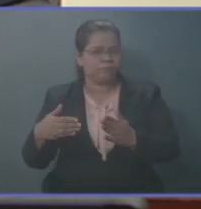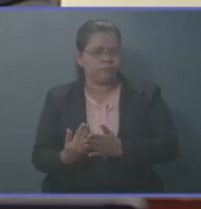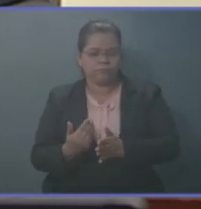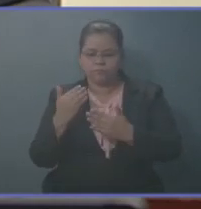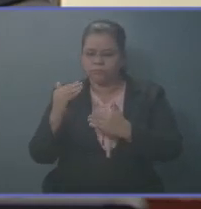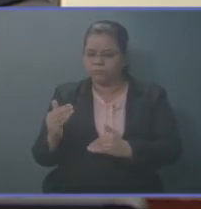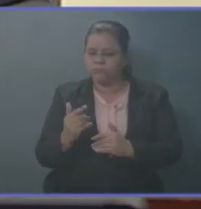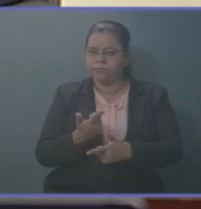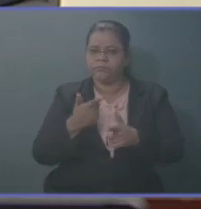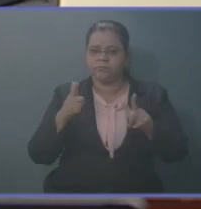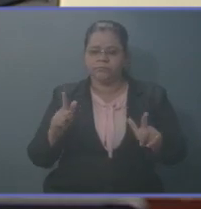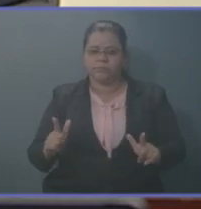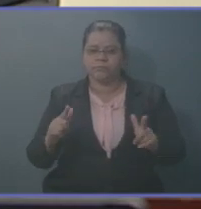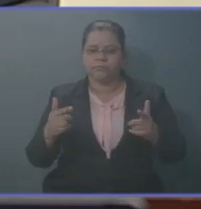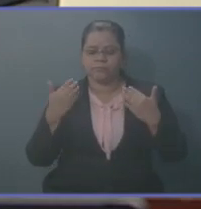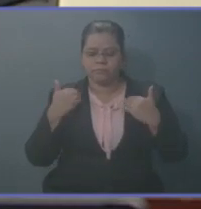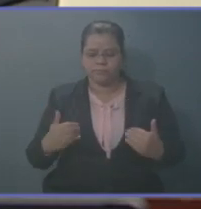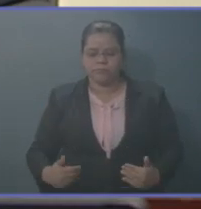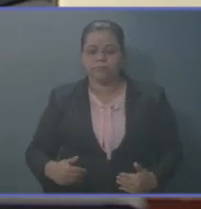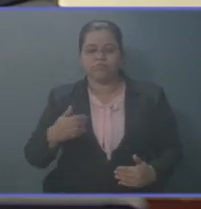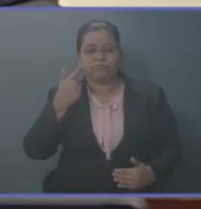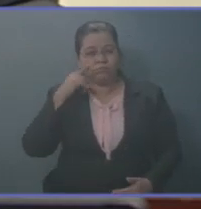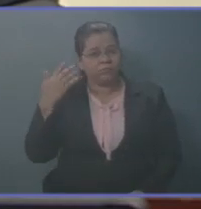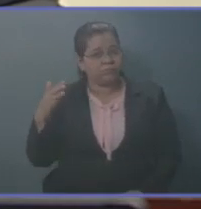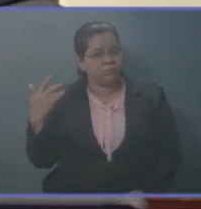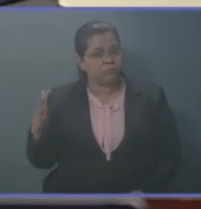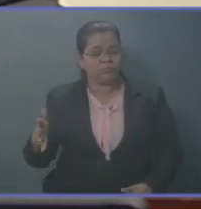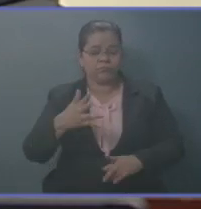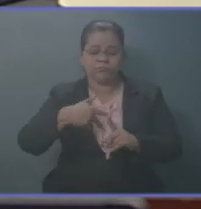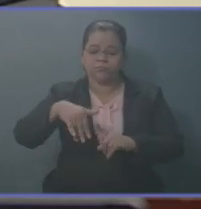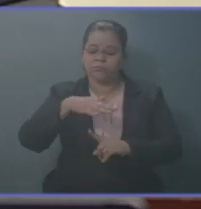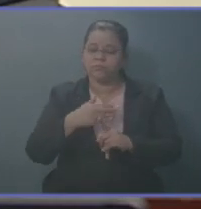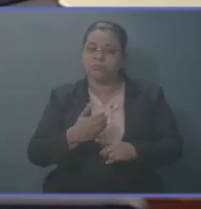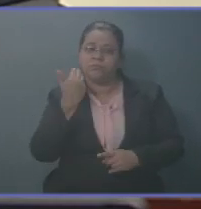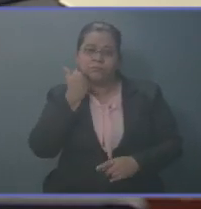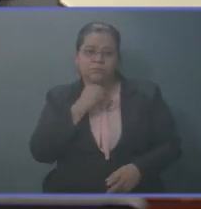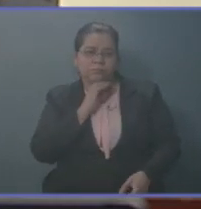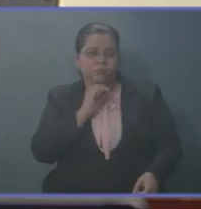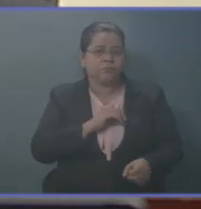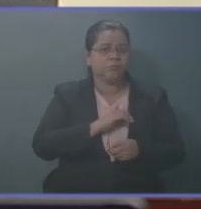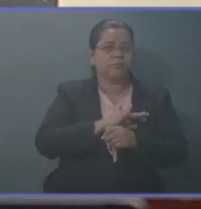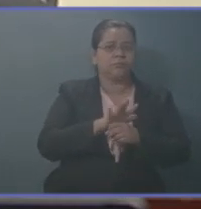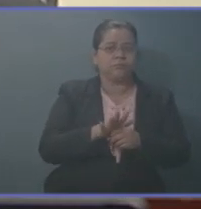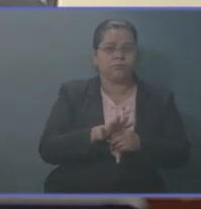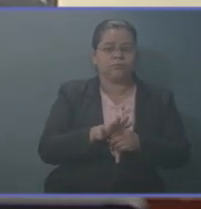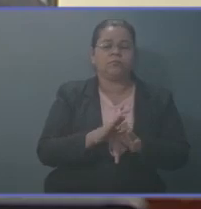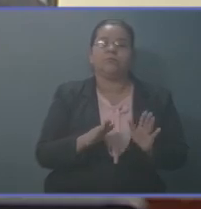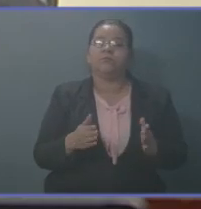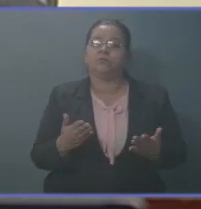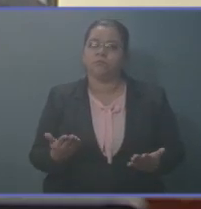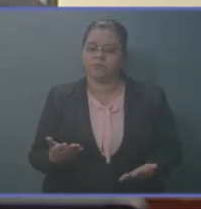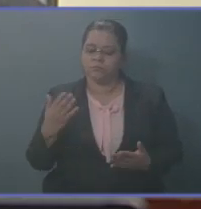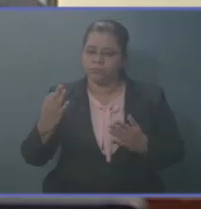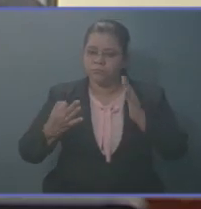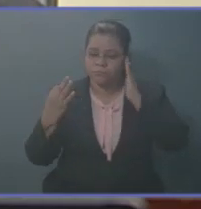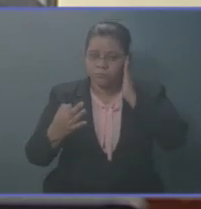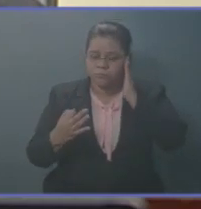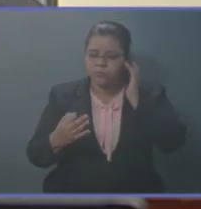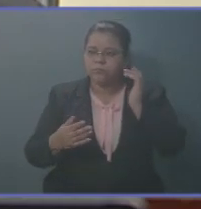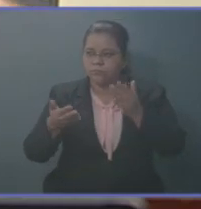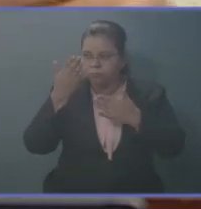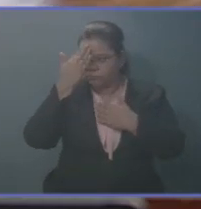libertad física derivado de la grave situación de emergencia por la pandemia de COVID-19, debiendo cumplir